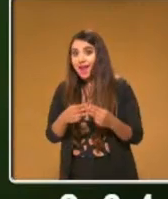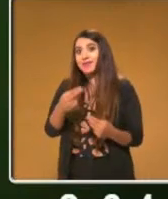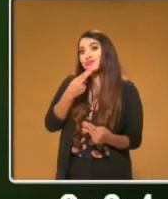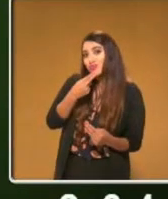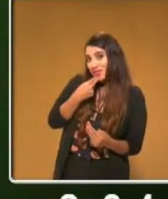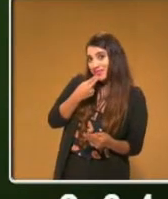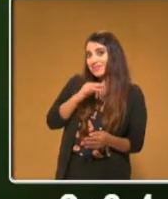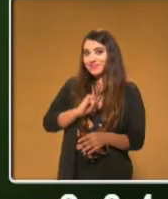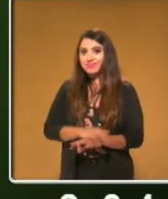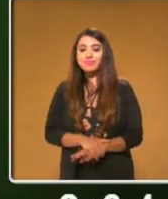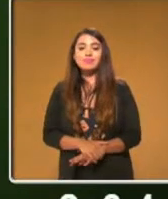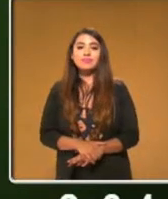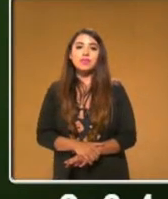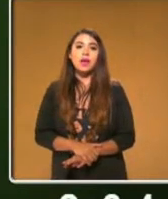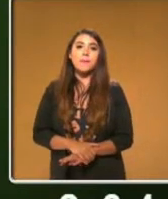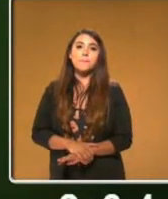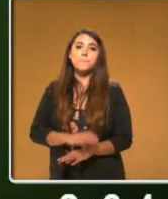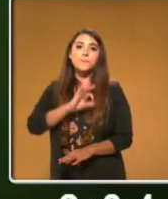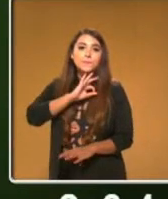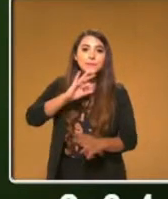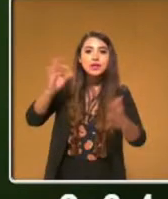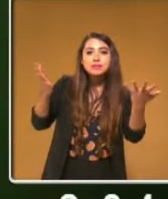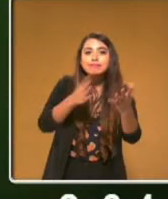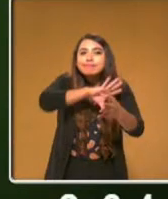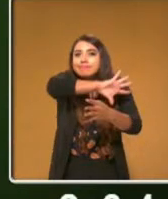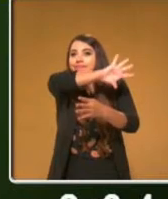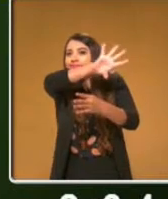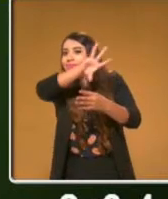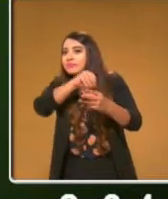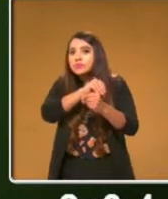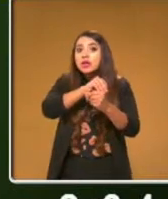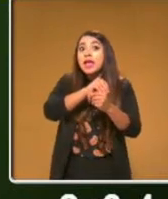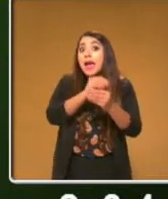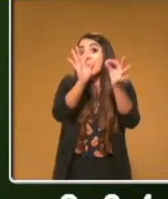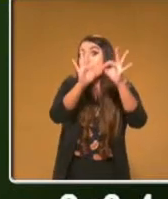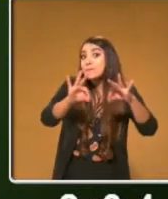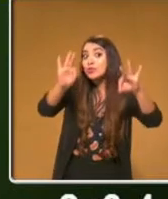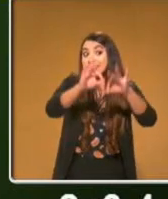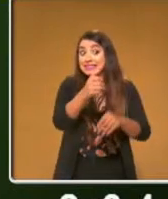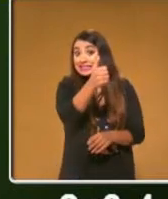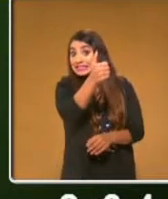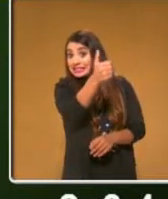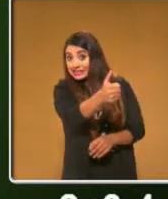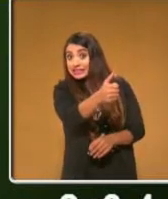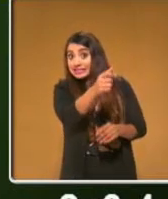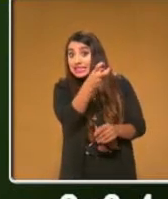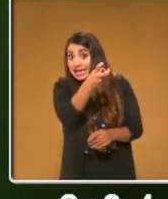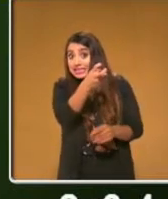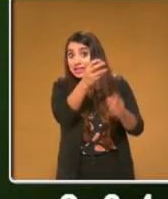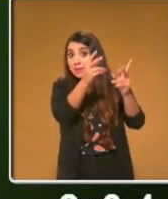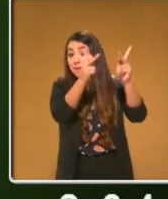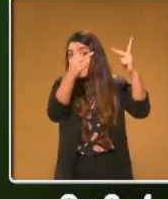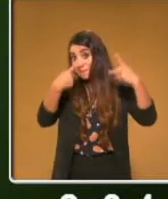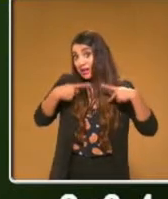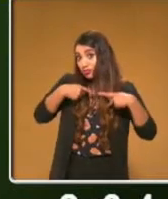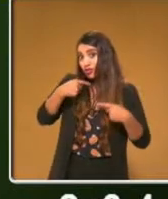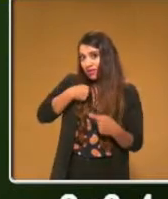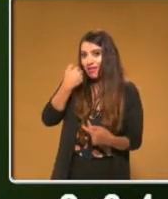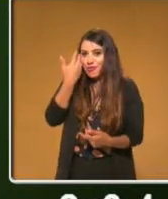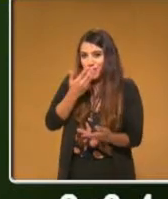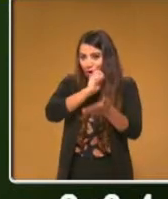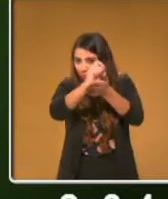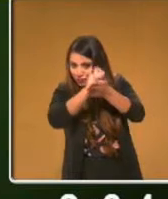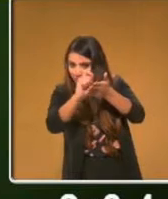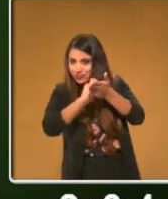para recopilar todos los datos acerca de ese personaje que yo quiero escribir su biografía. Ya después